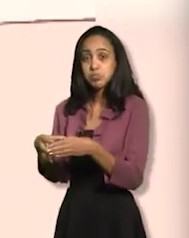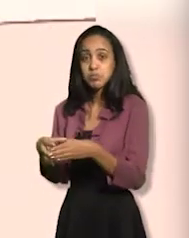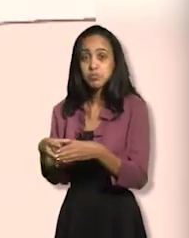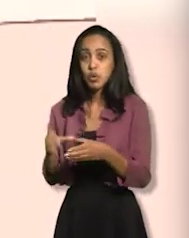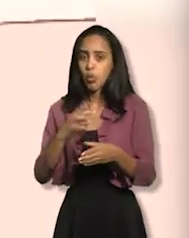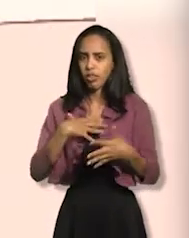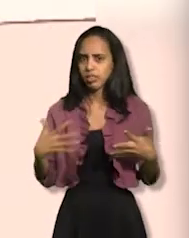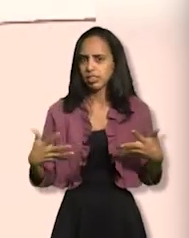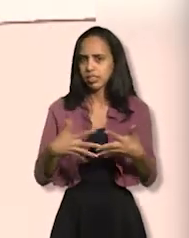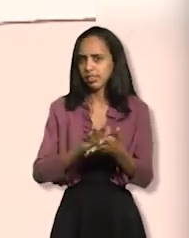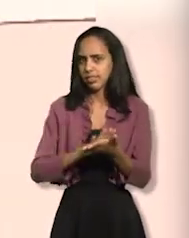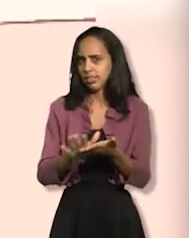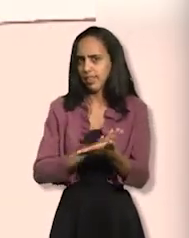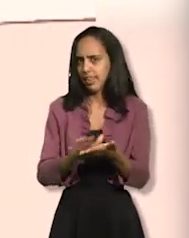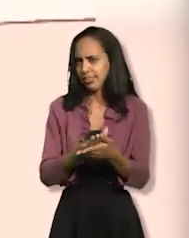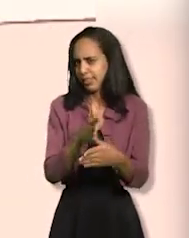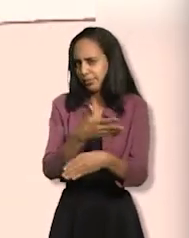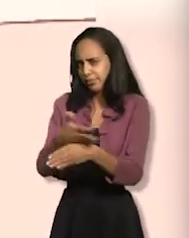No tienen nada que ver